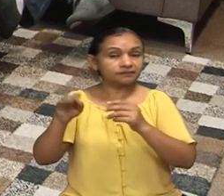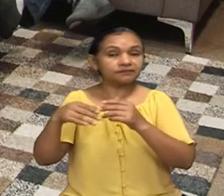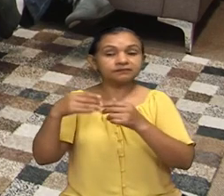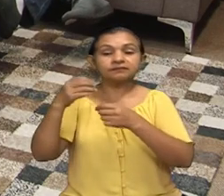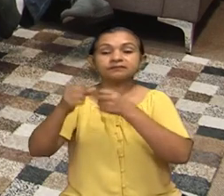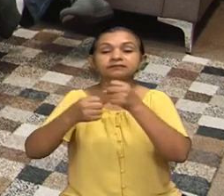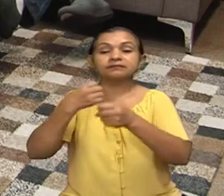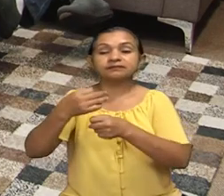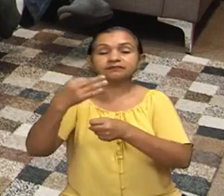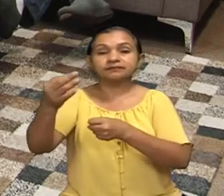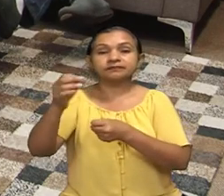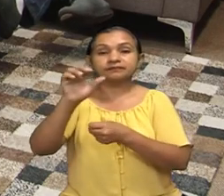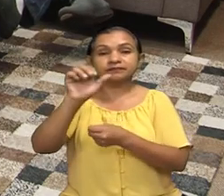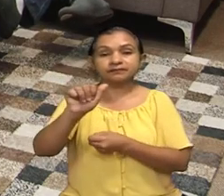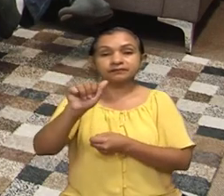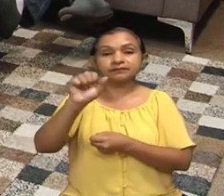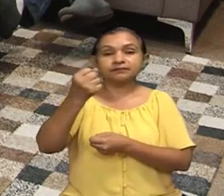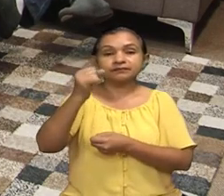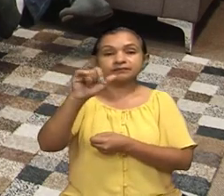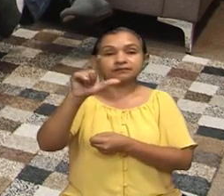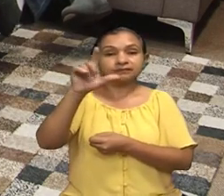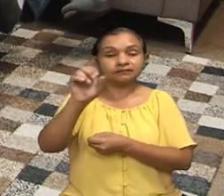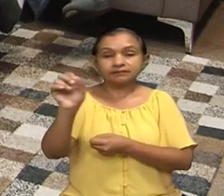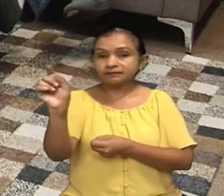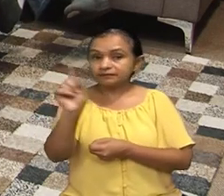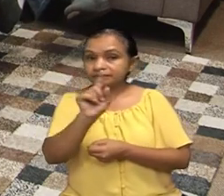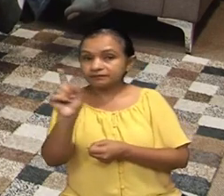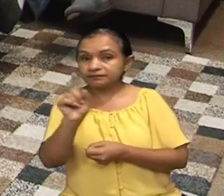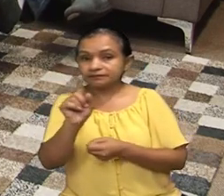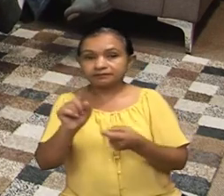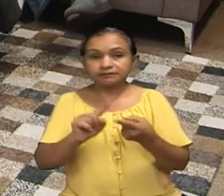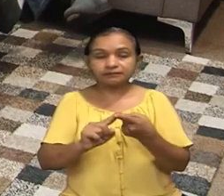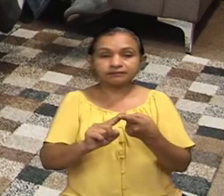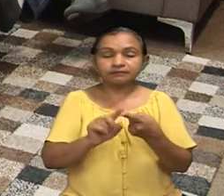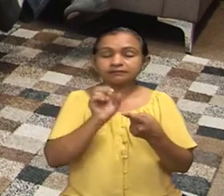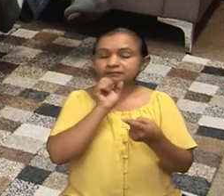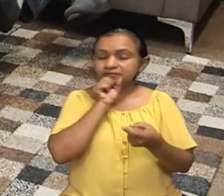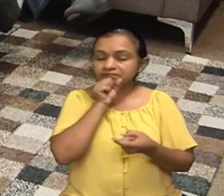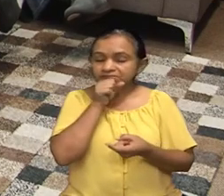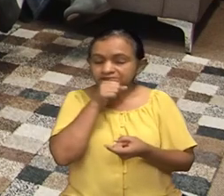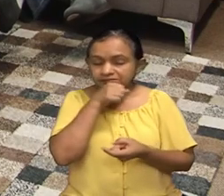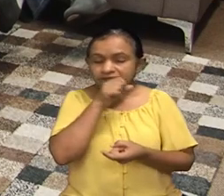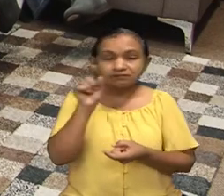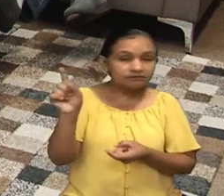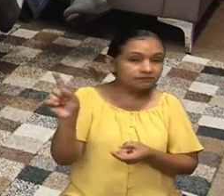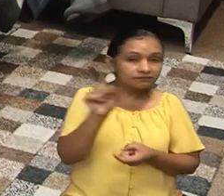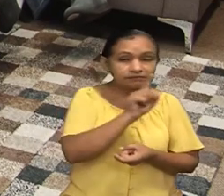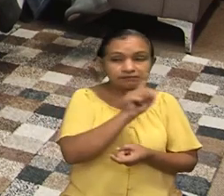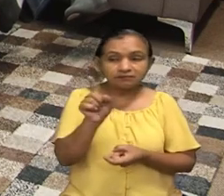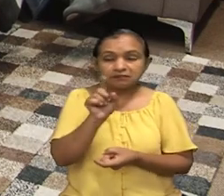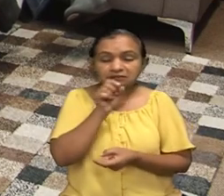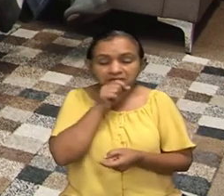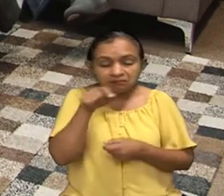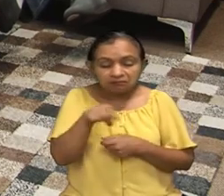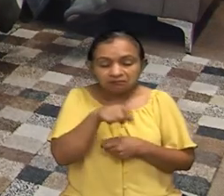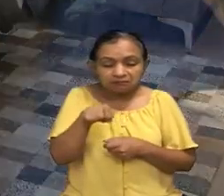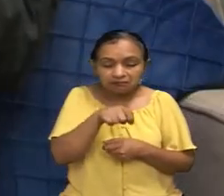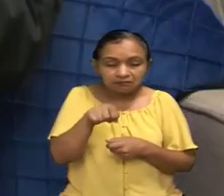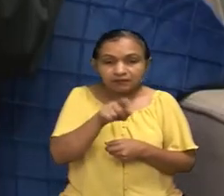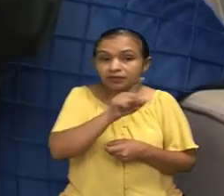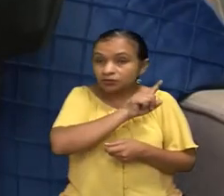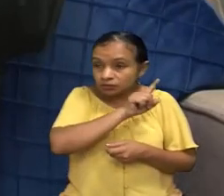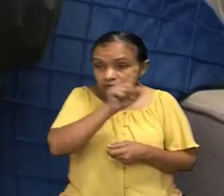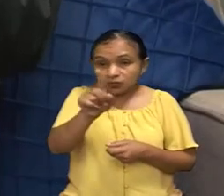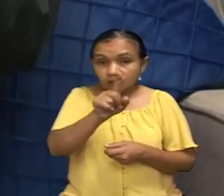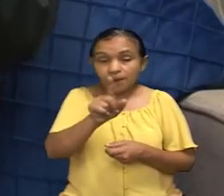Entonces, el concepto de asilo ya no existe, ni tampoco el concepto de anciano, porque el concepto de anciano es una persona, como dijimos antes,